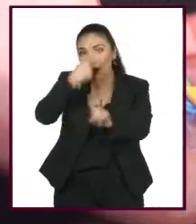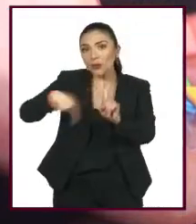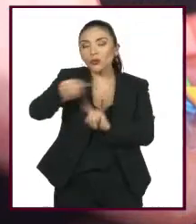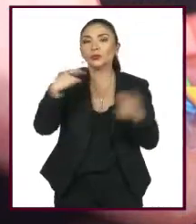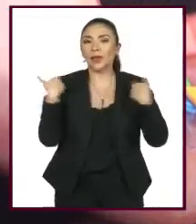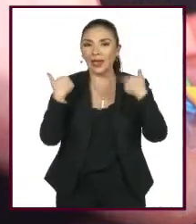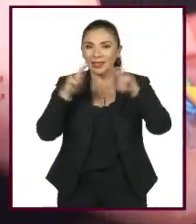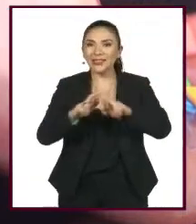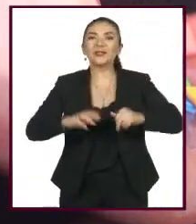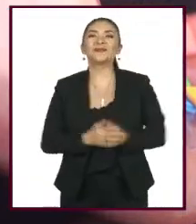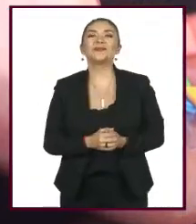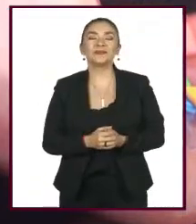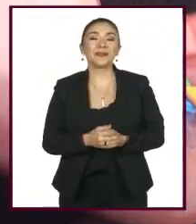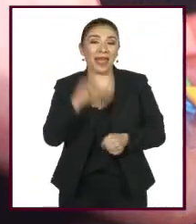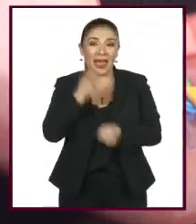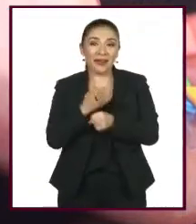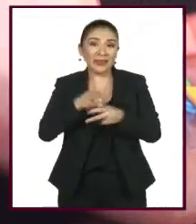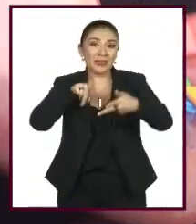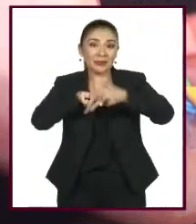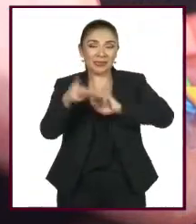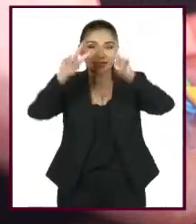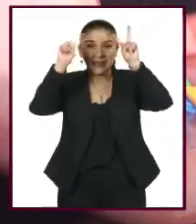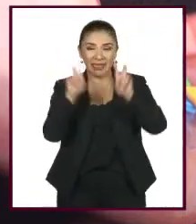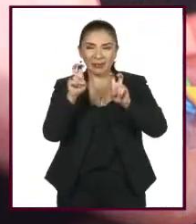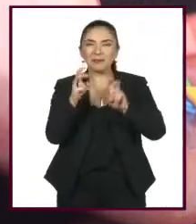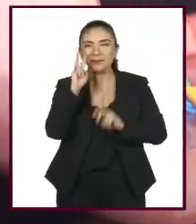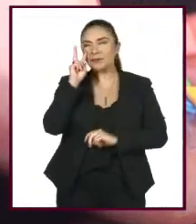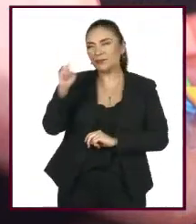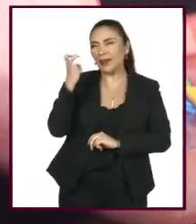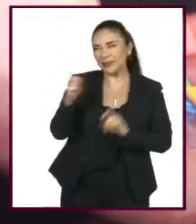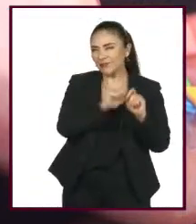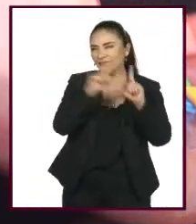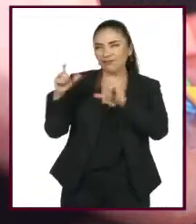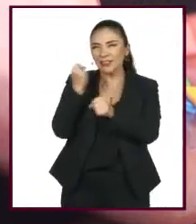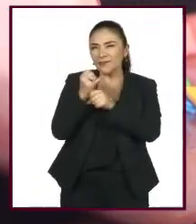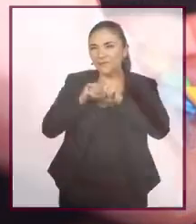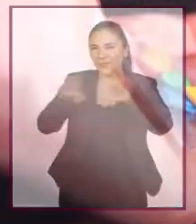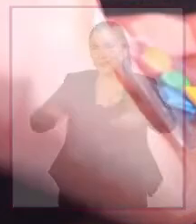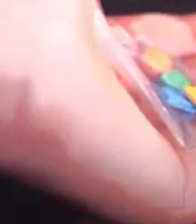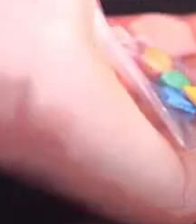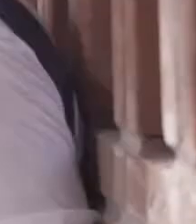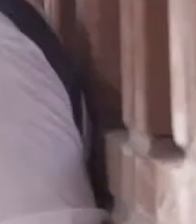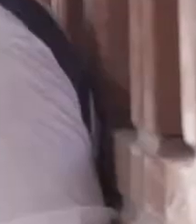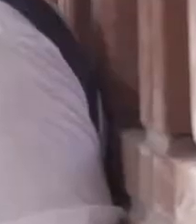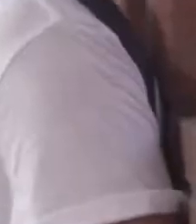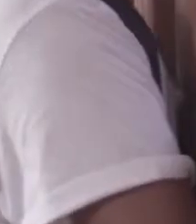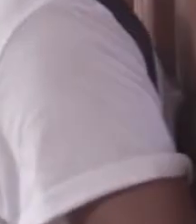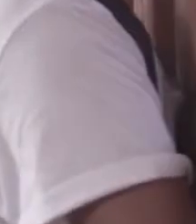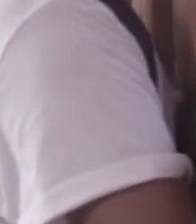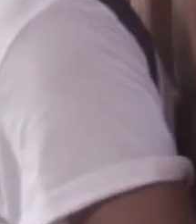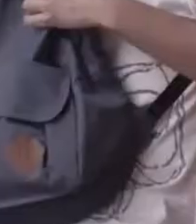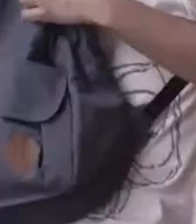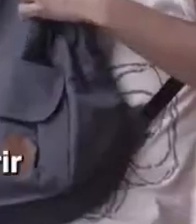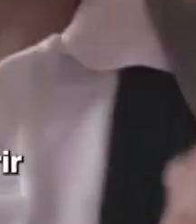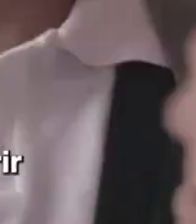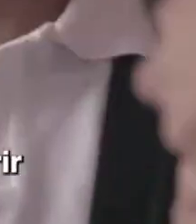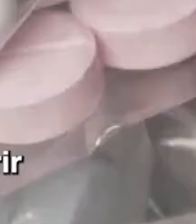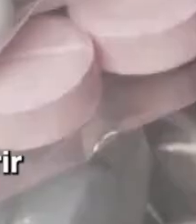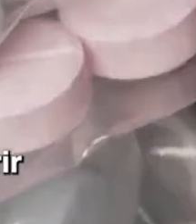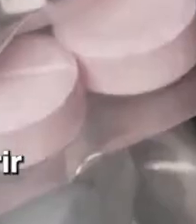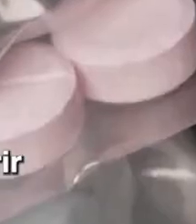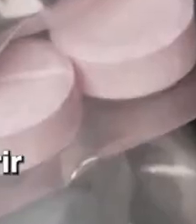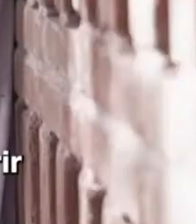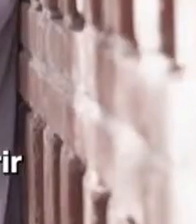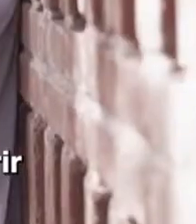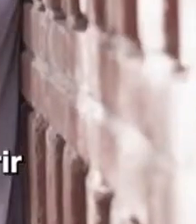los docentes. Antes de comenzar nuestro tema, acompáñenme a ver la siguiente información. El fentanilo te puede enganchar desde la